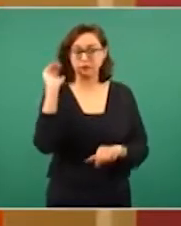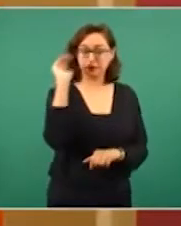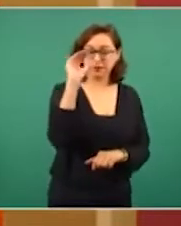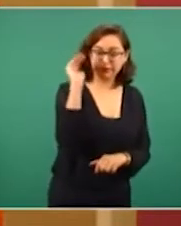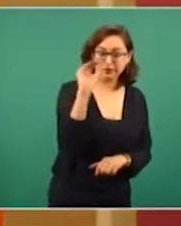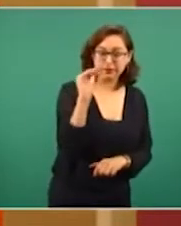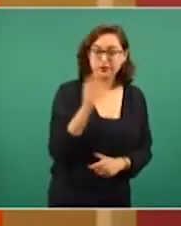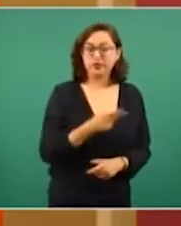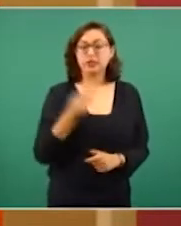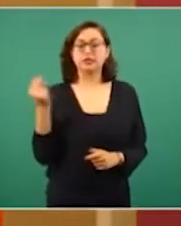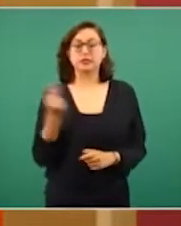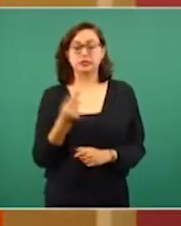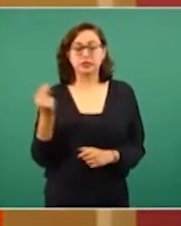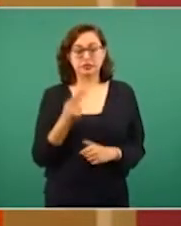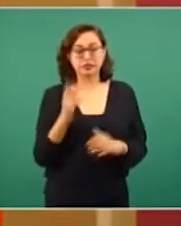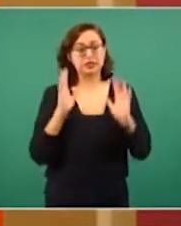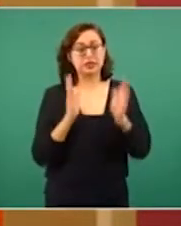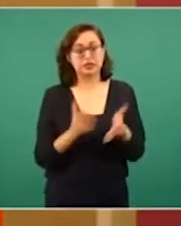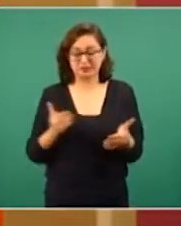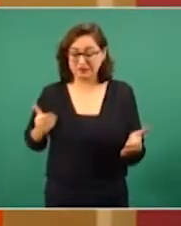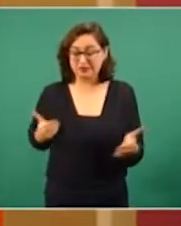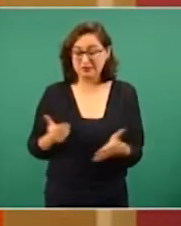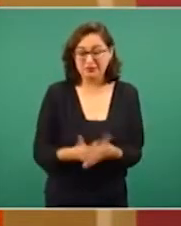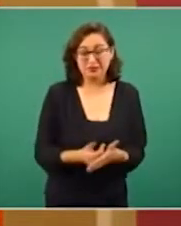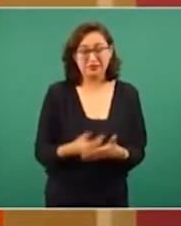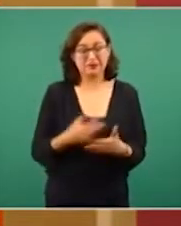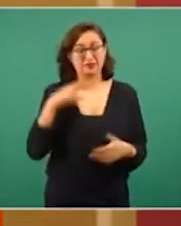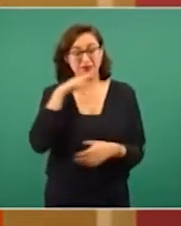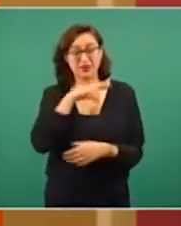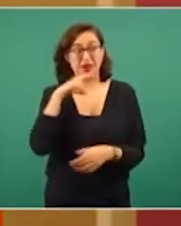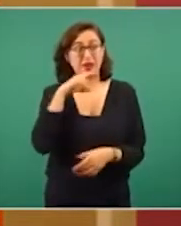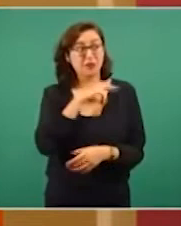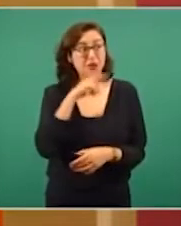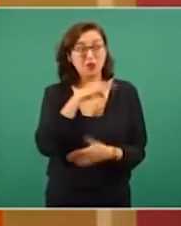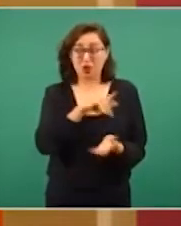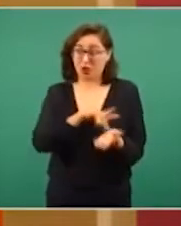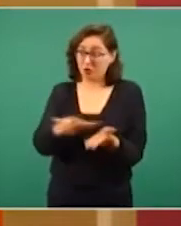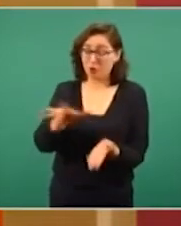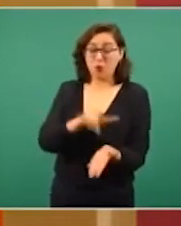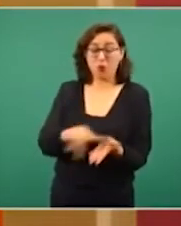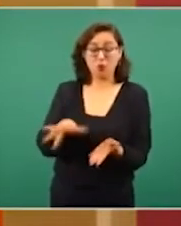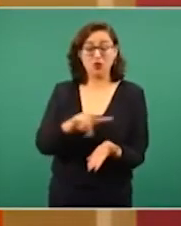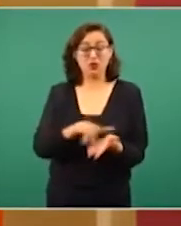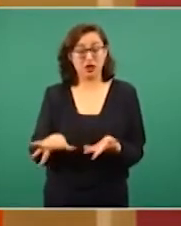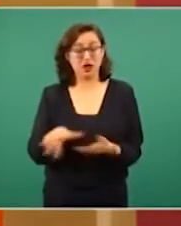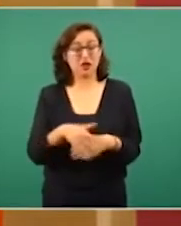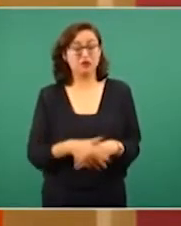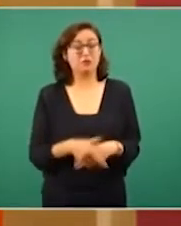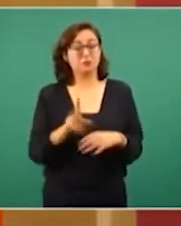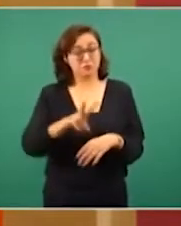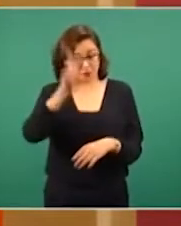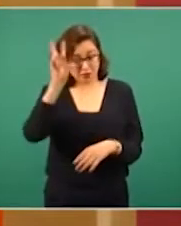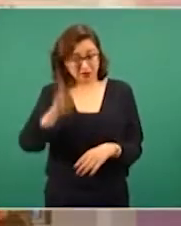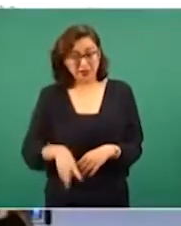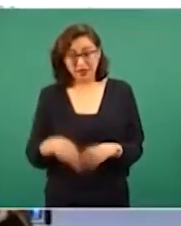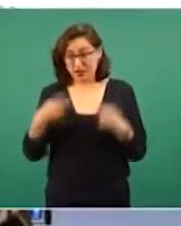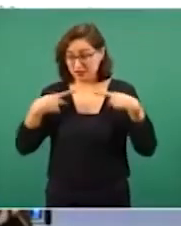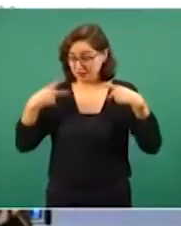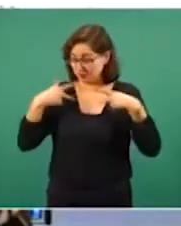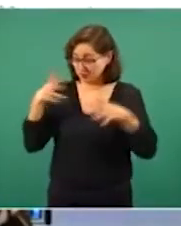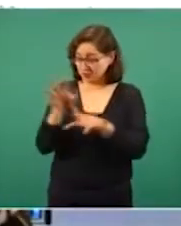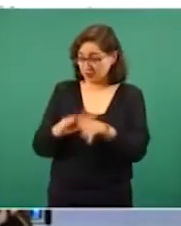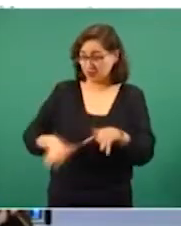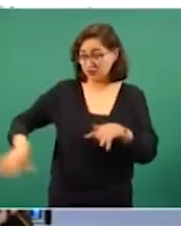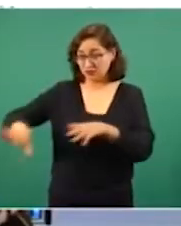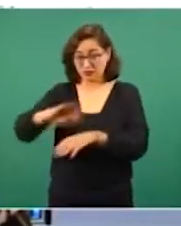acción directa en el corto plazo, inmediata, con transferencias sociales directas a